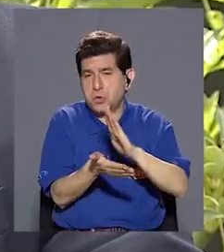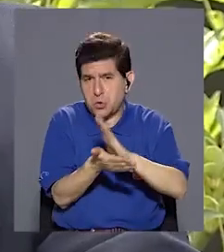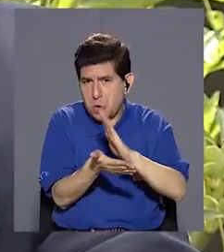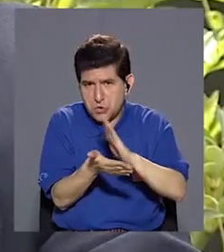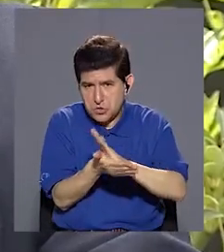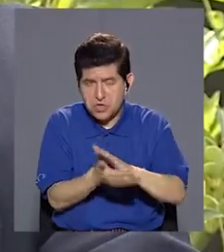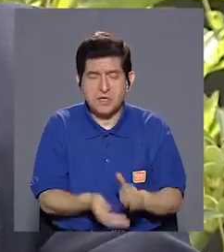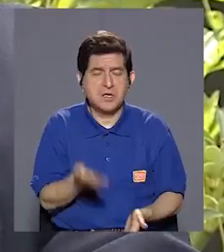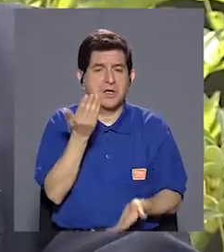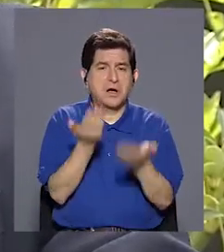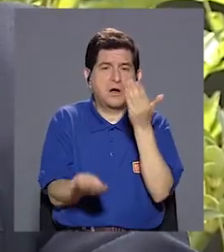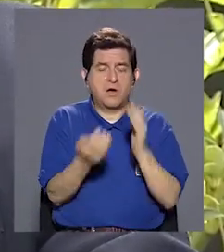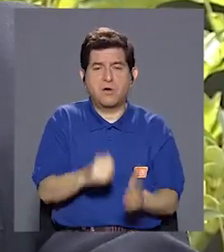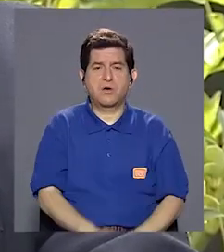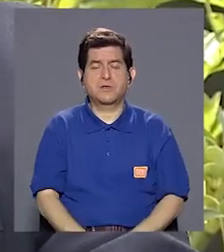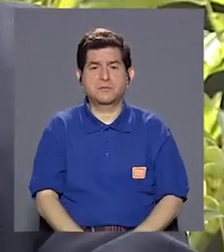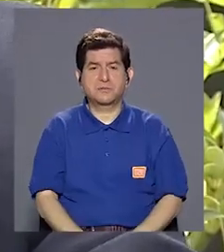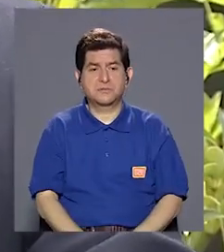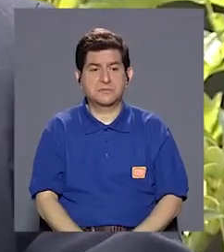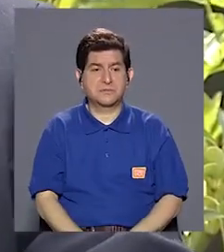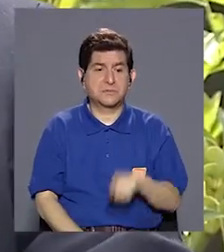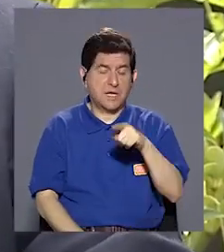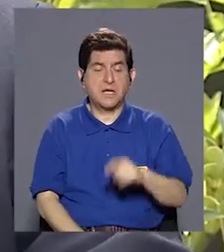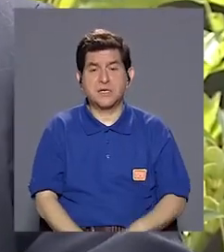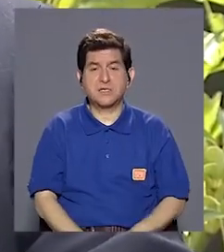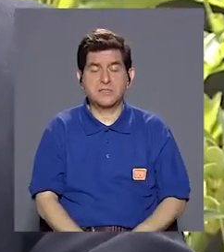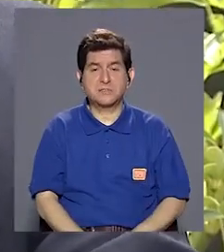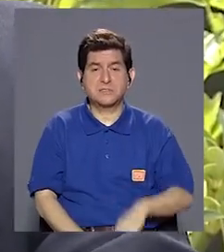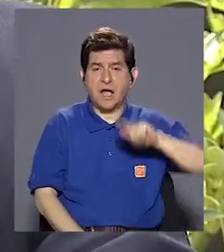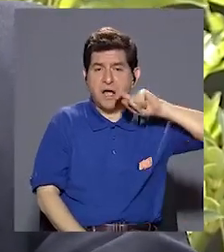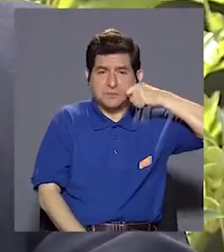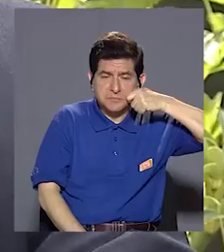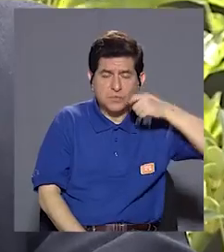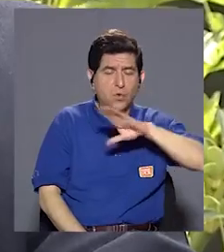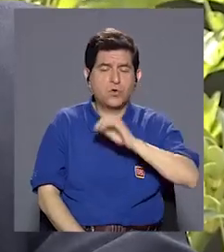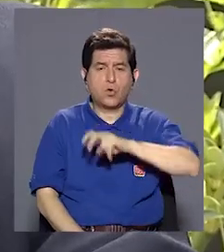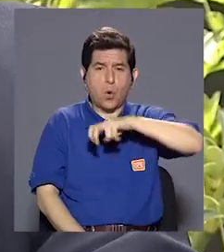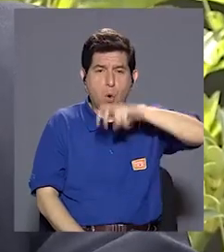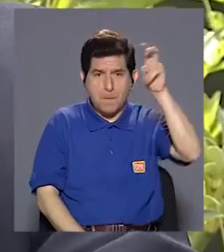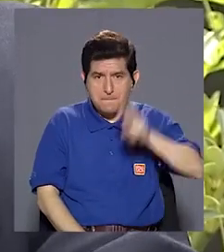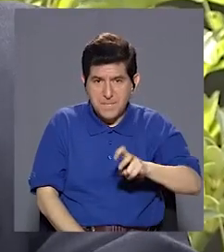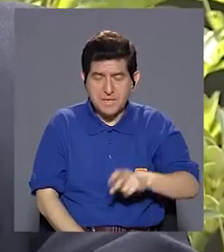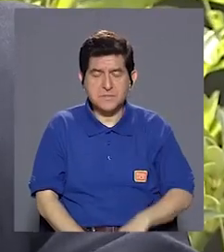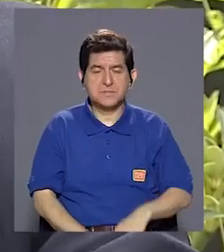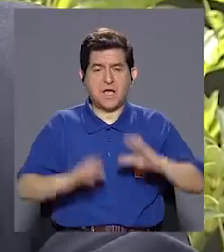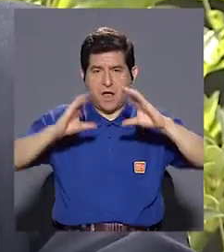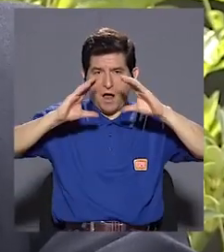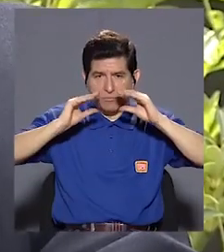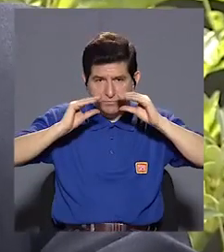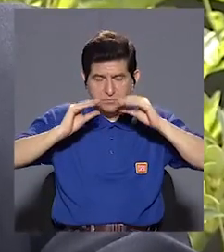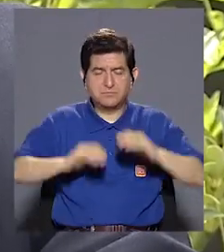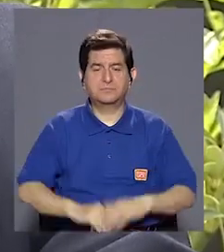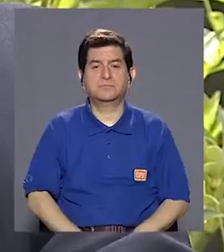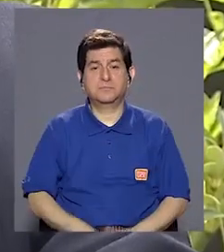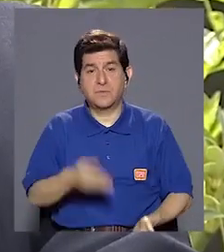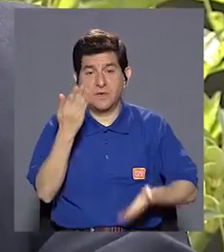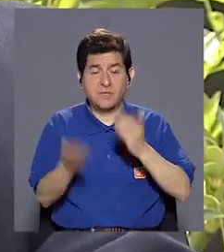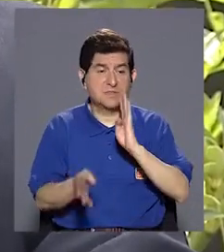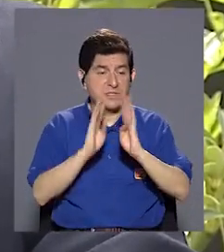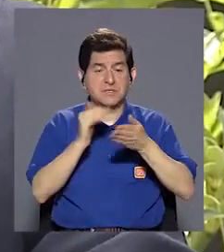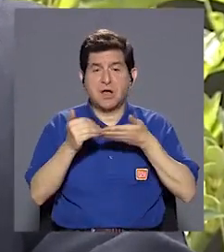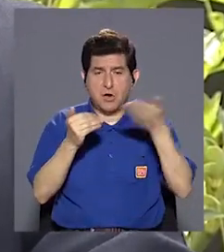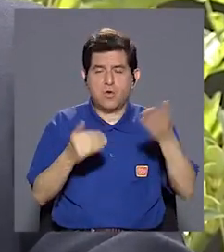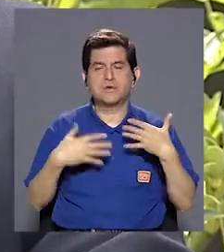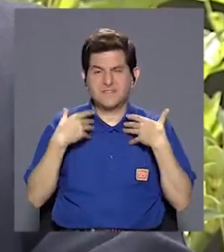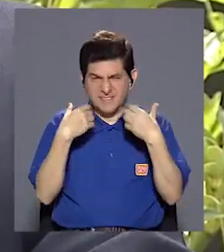tortilla, tocamos la misma pieza de pollo, ¿verdad? Una pizza, la hamburguesa, lo que sea, o digamos